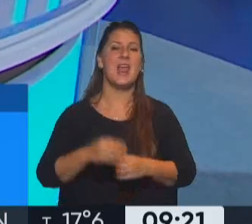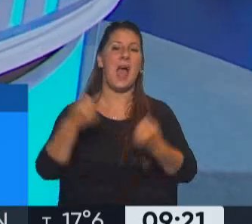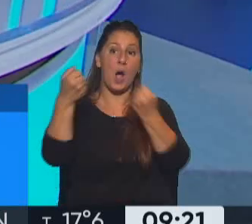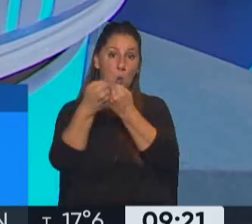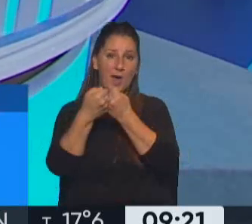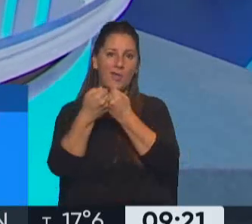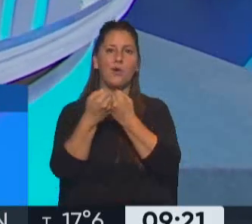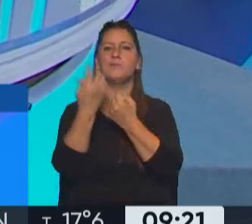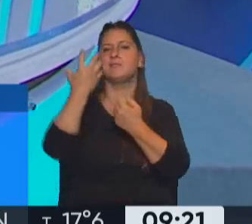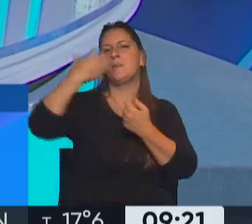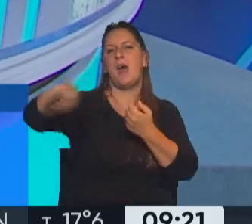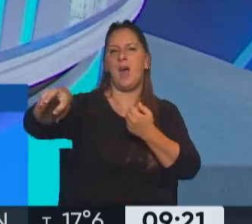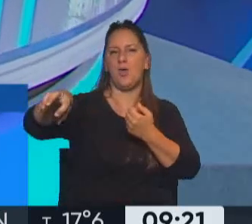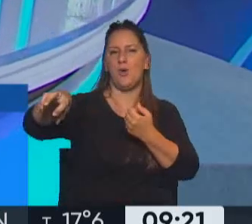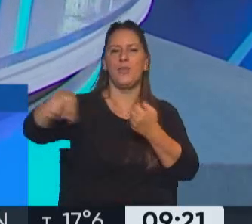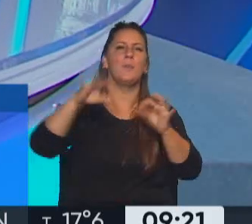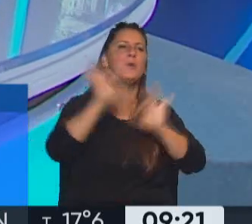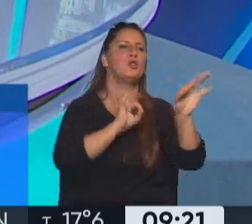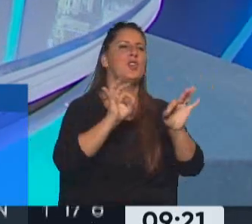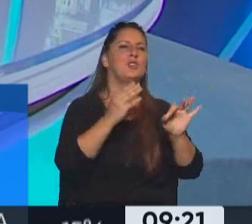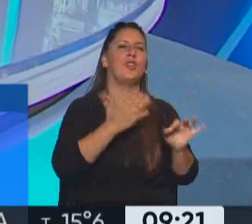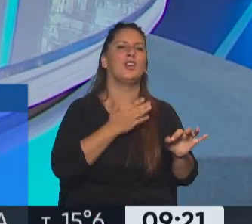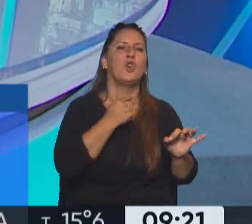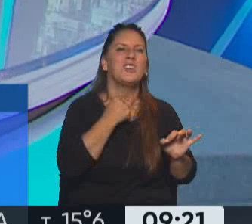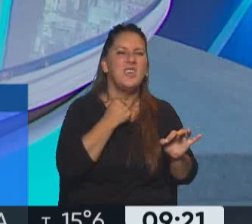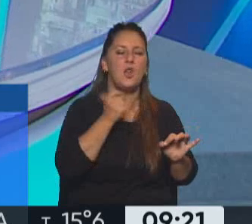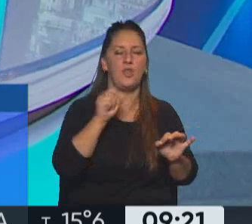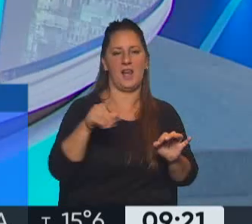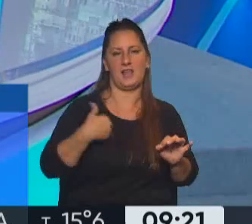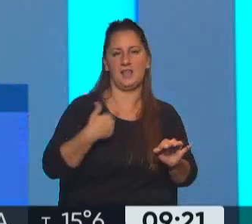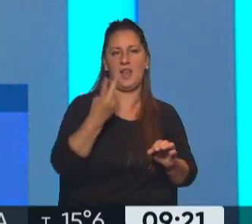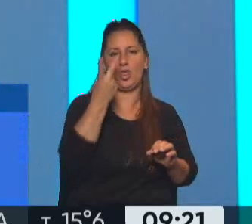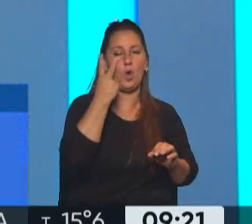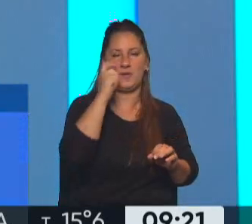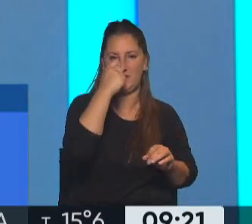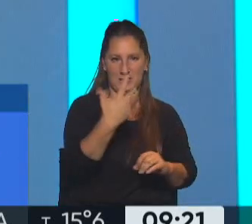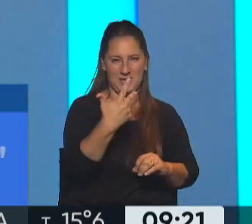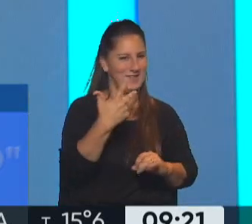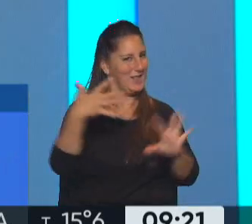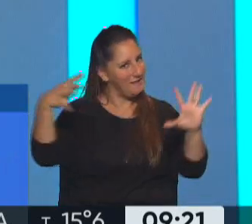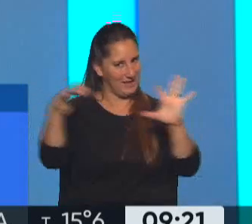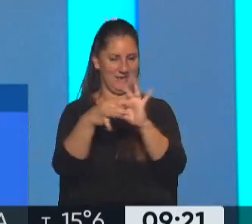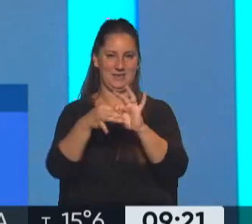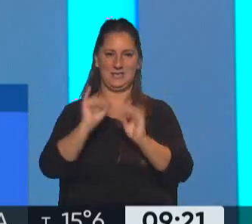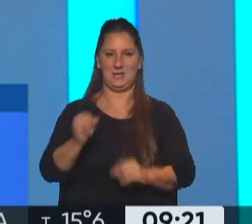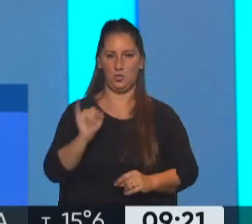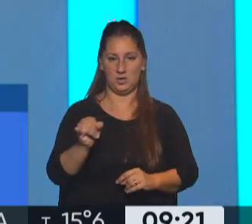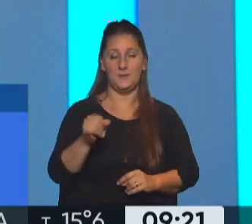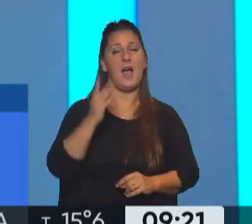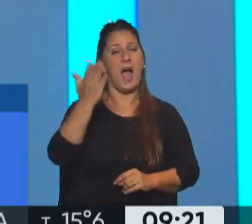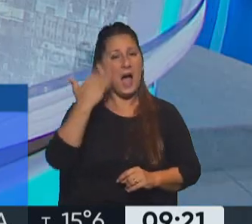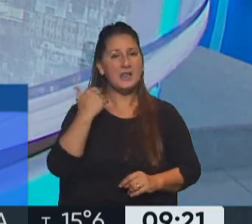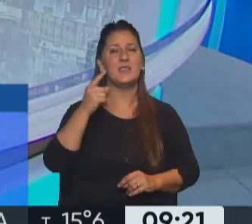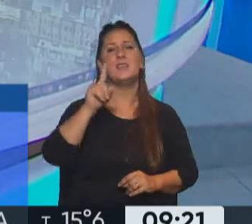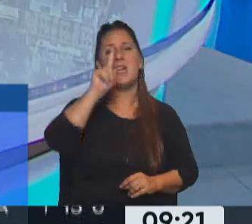disociado de cuál es el proyecto del país que vos te imaginás de acá al 2023. Y creo que también hay un punto que Alberto lo mencionó en